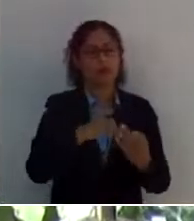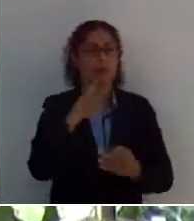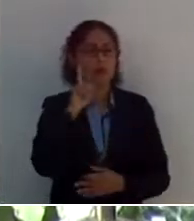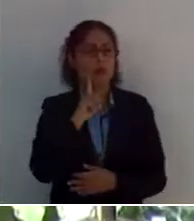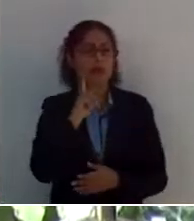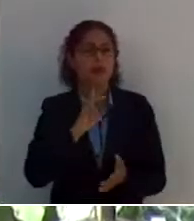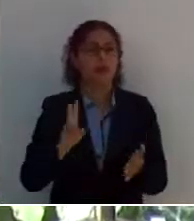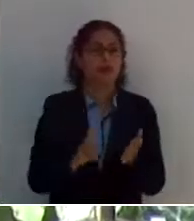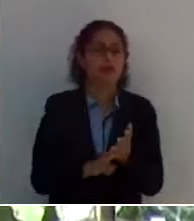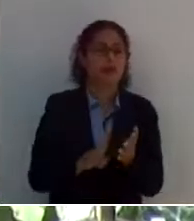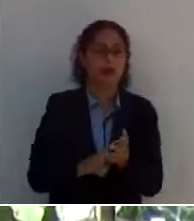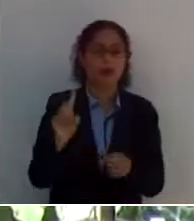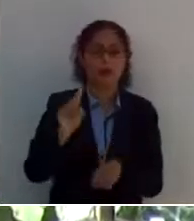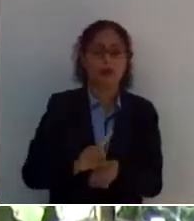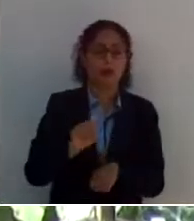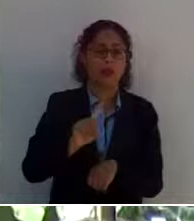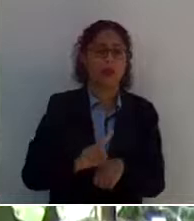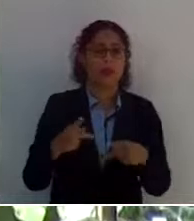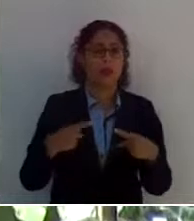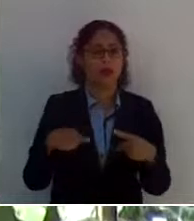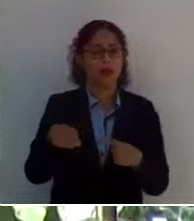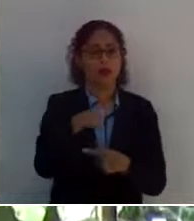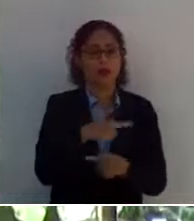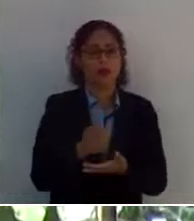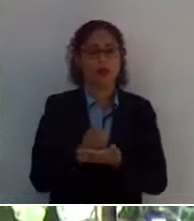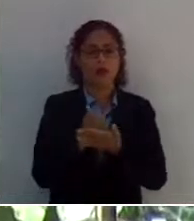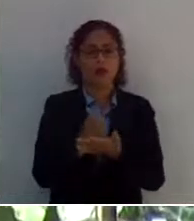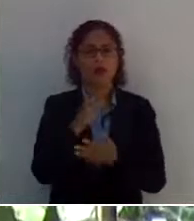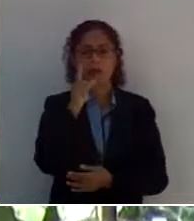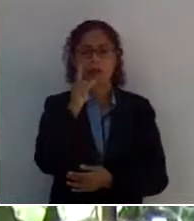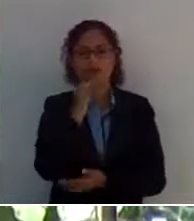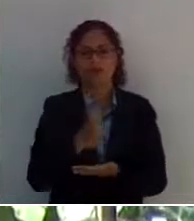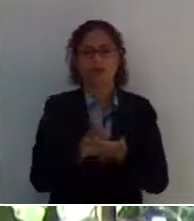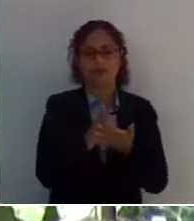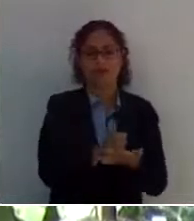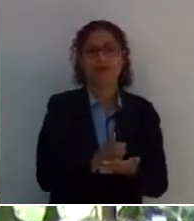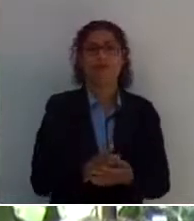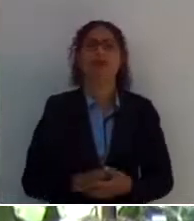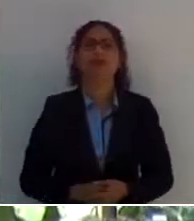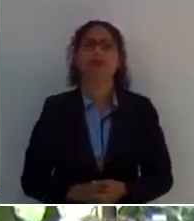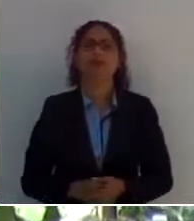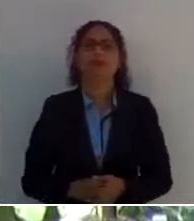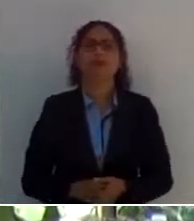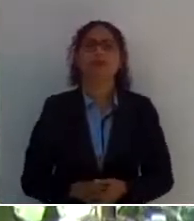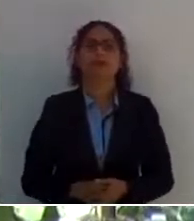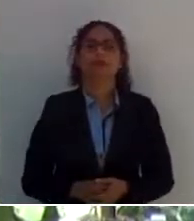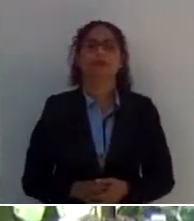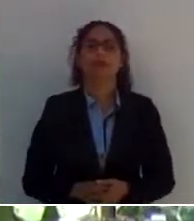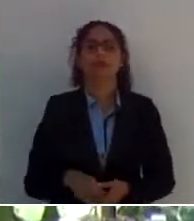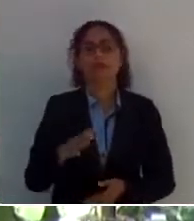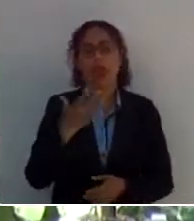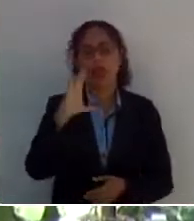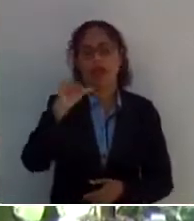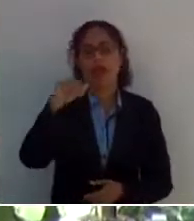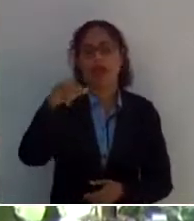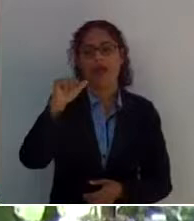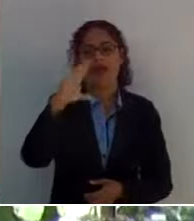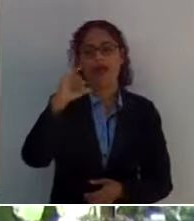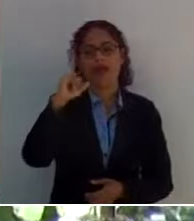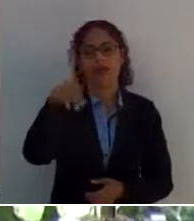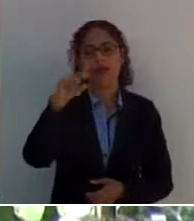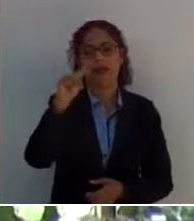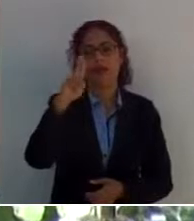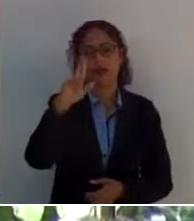que todos los días dan la vida por nosotros, aún sin conocernos. Desde Canacintra buscamos generar acciones